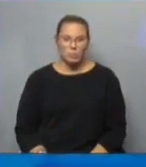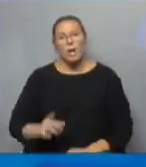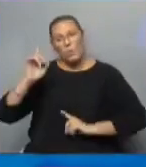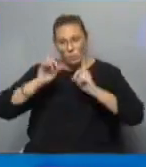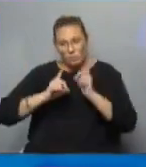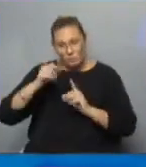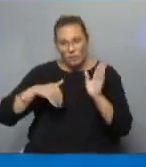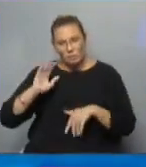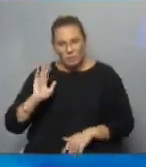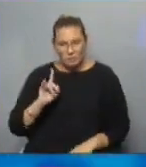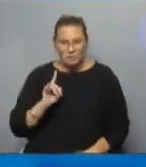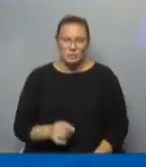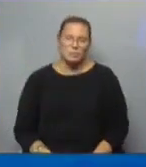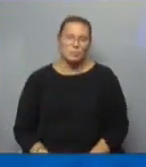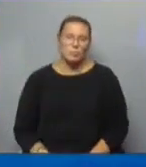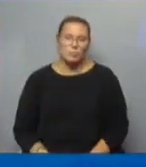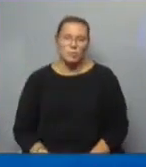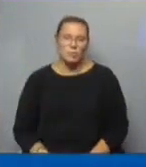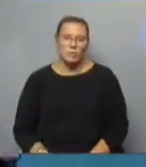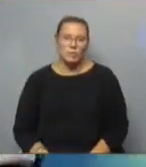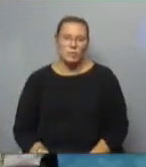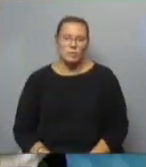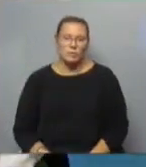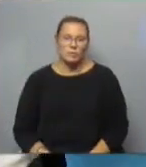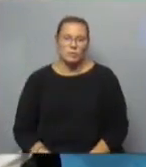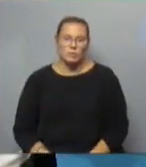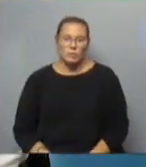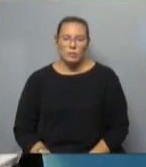universidad, más bien, vamos a decir. Bueno, yo hablando a veces con